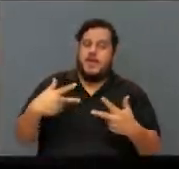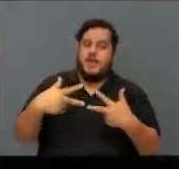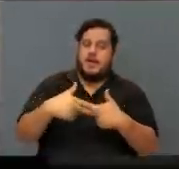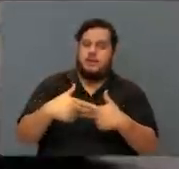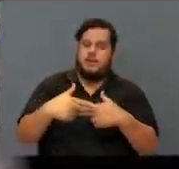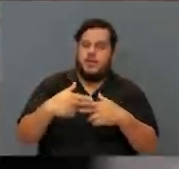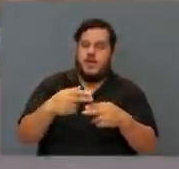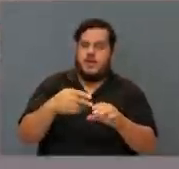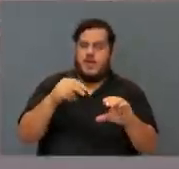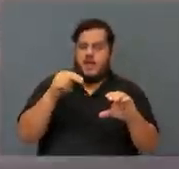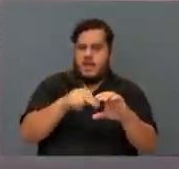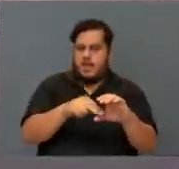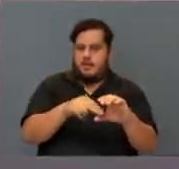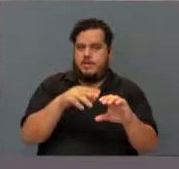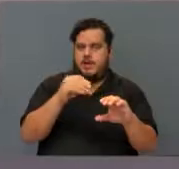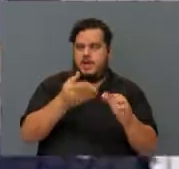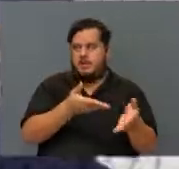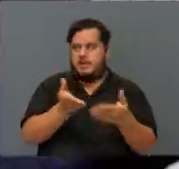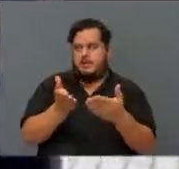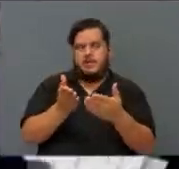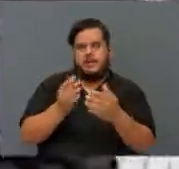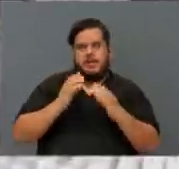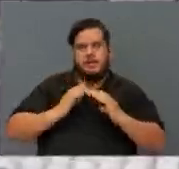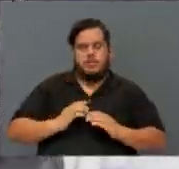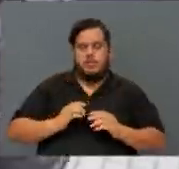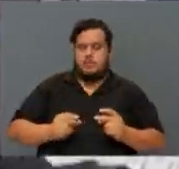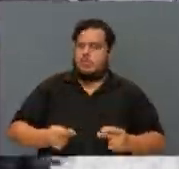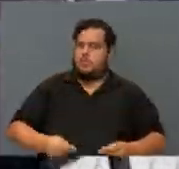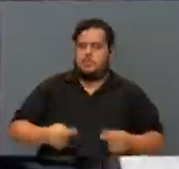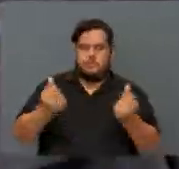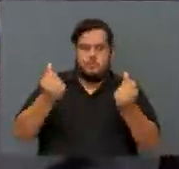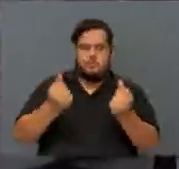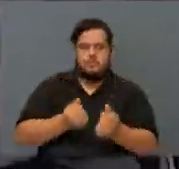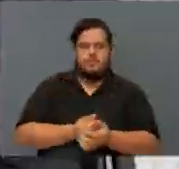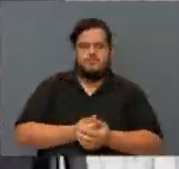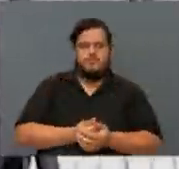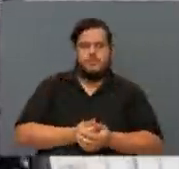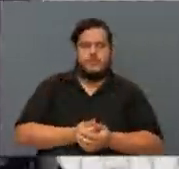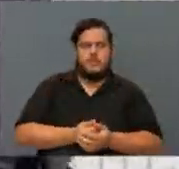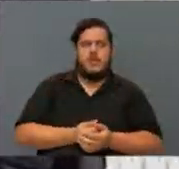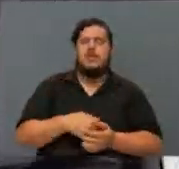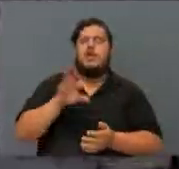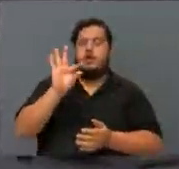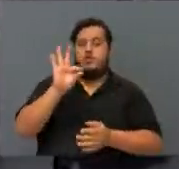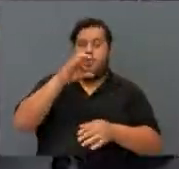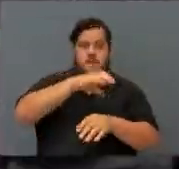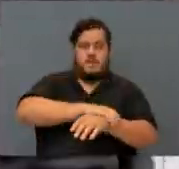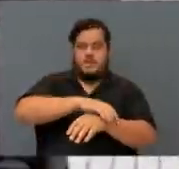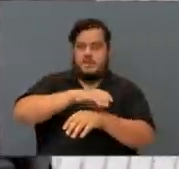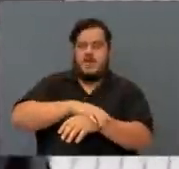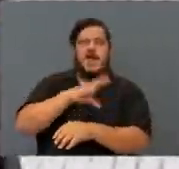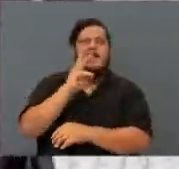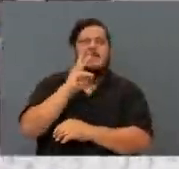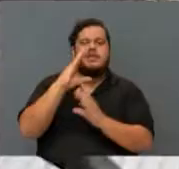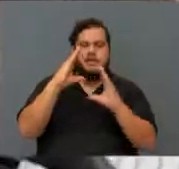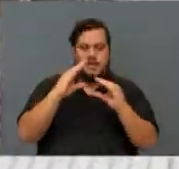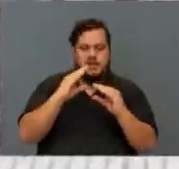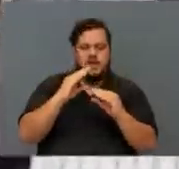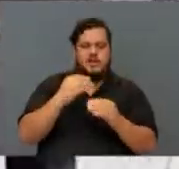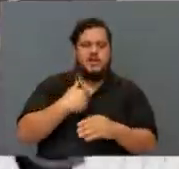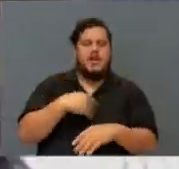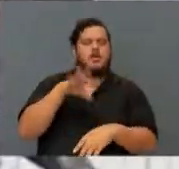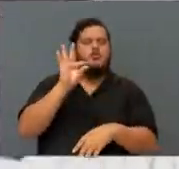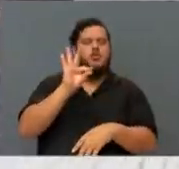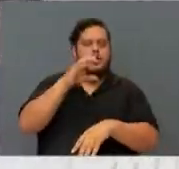vela y llevarse el cuerpo prácticamente de inmediato horas nueve detenidos a las seis de la tarde y nueve detenidos